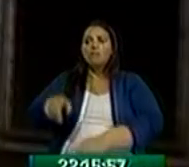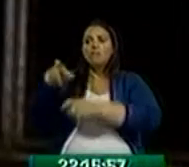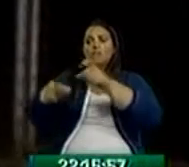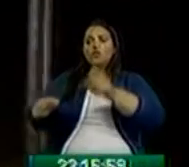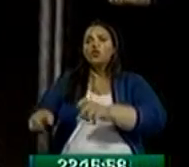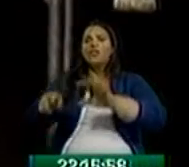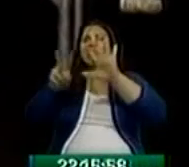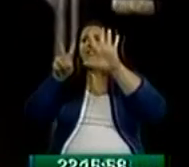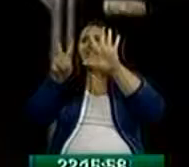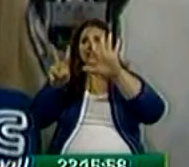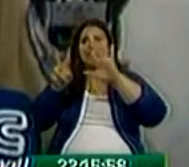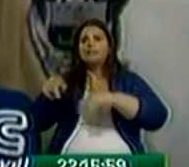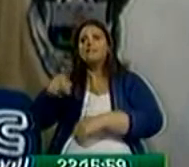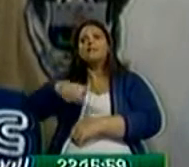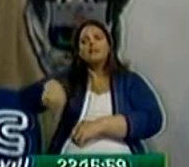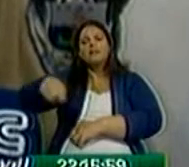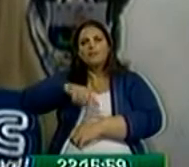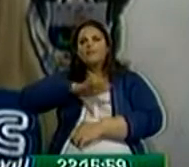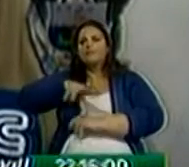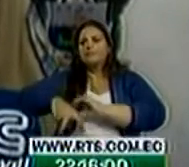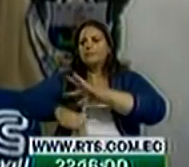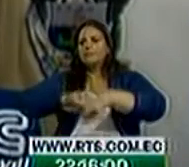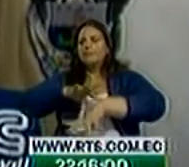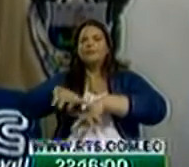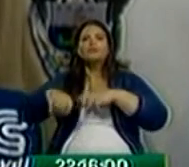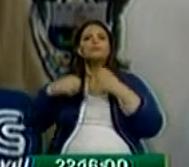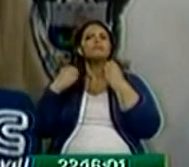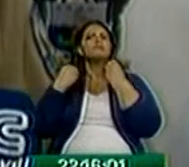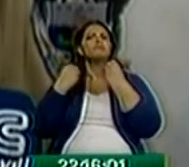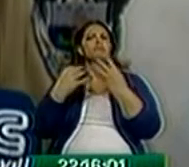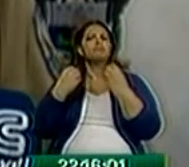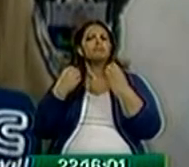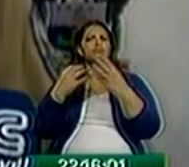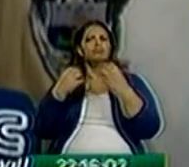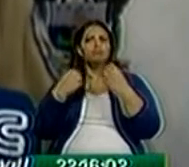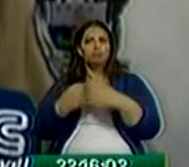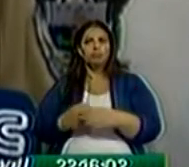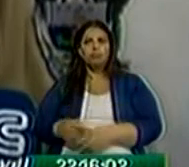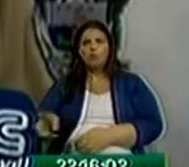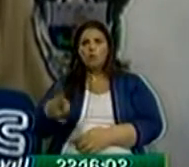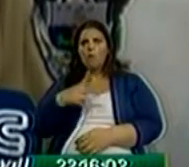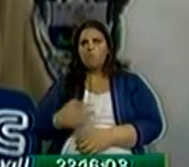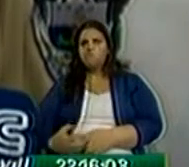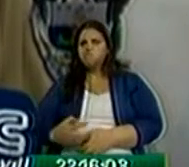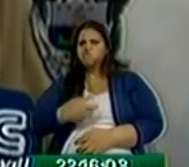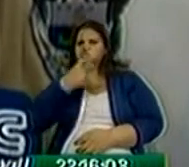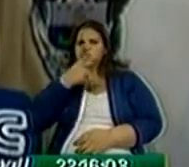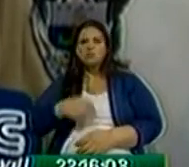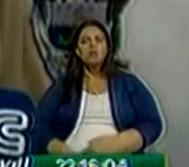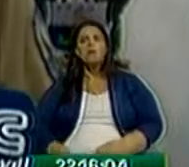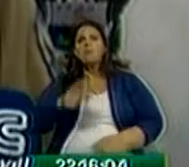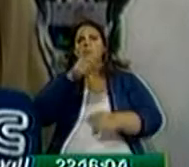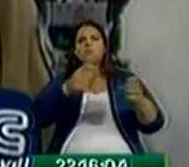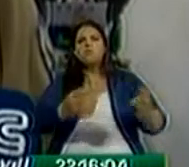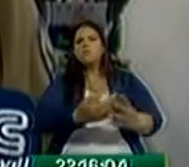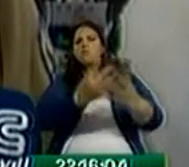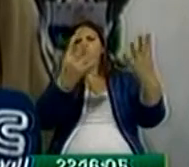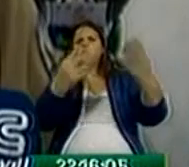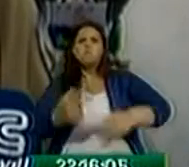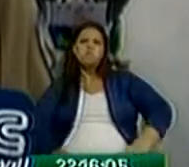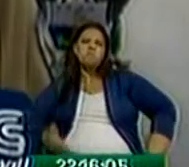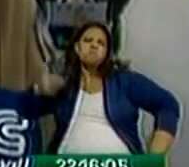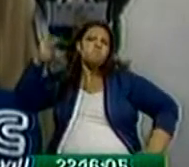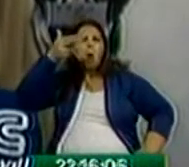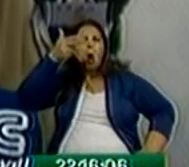supuesta organización criminal. Pudiendo determinarse que para sus delitos intimidaban a sus víctimas con armas de fuego, violentaban las seguridades